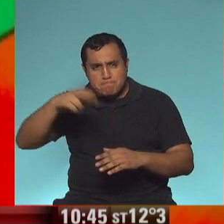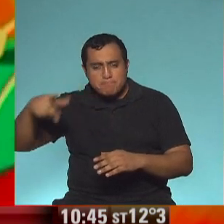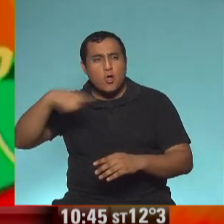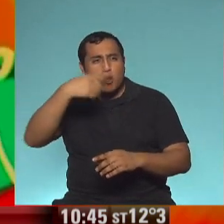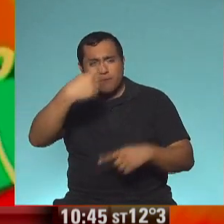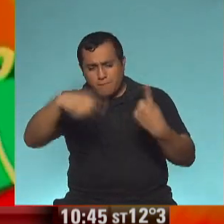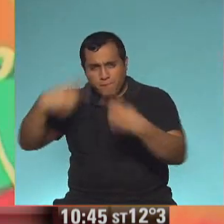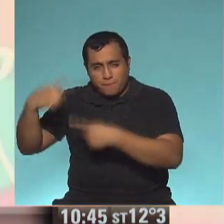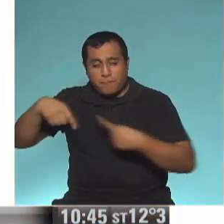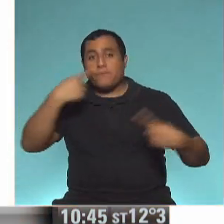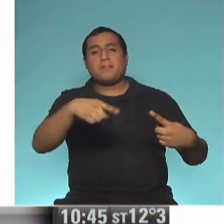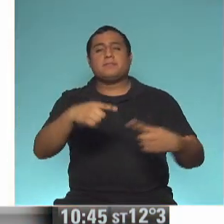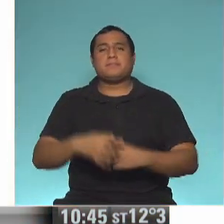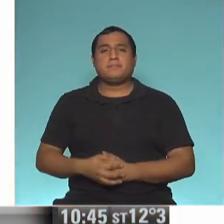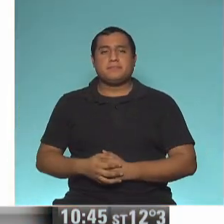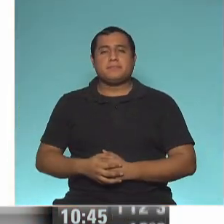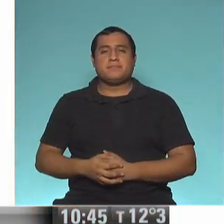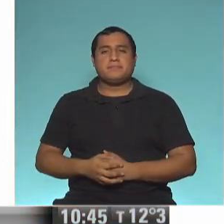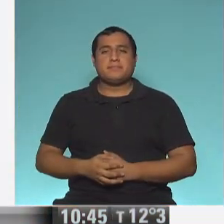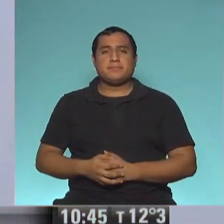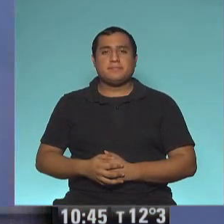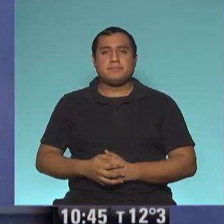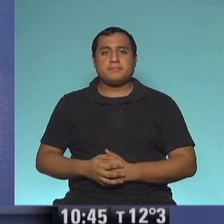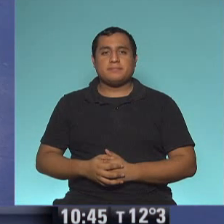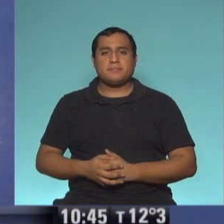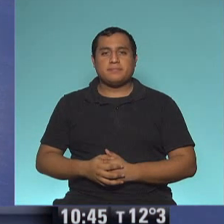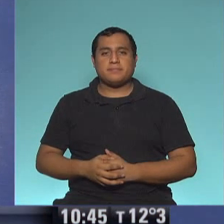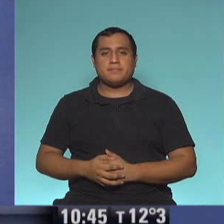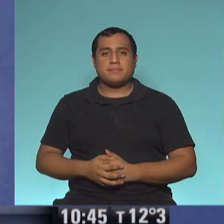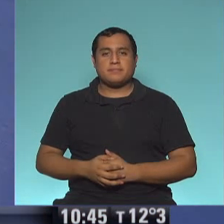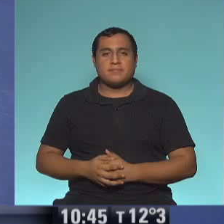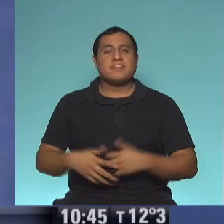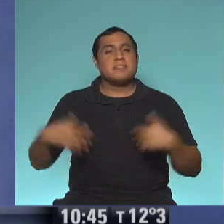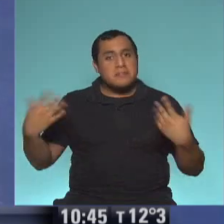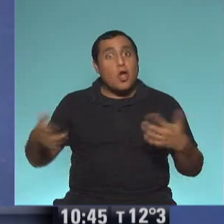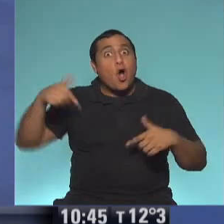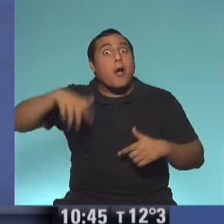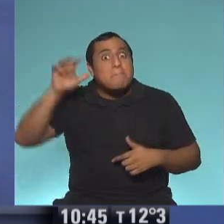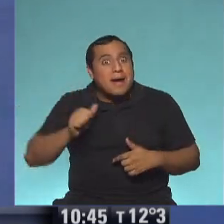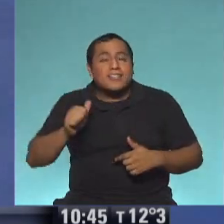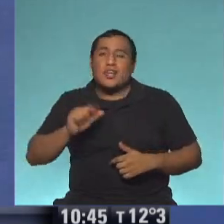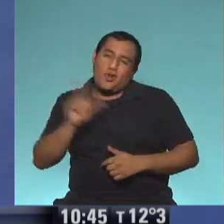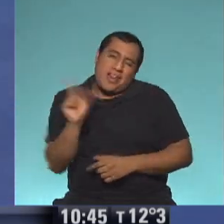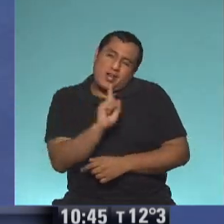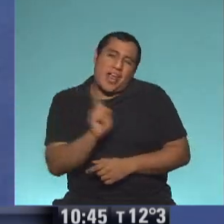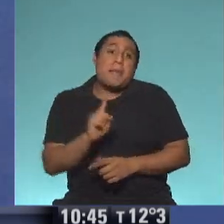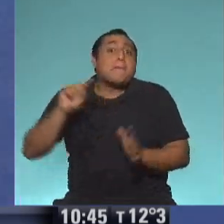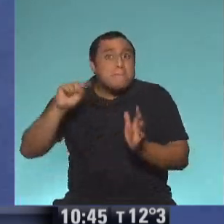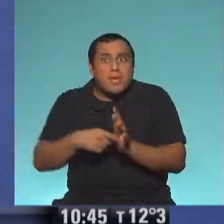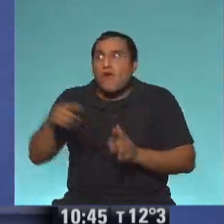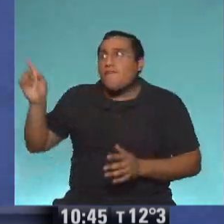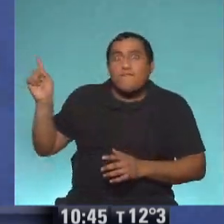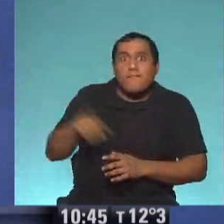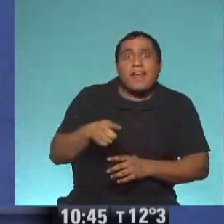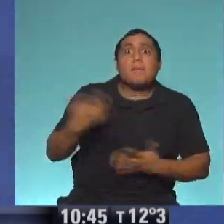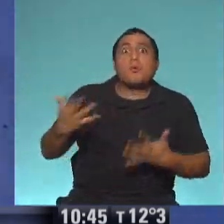Colores al ataque, colores al ataque. Colores al ataque, colores al ataque. ¡Oye! es martes, no es lunes, pero ¿quién llega ya para